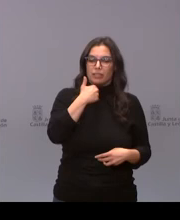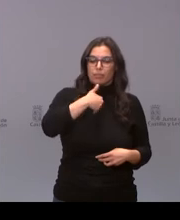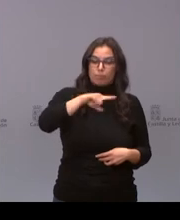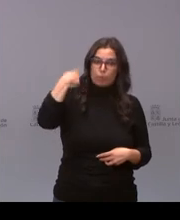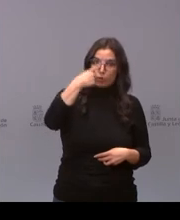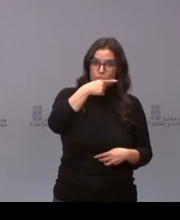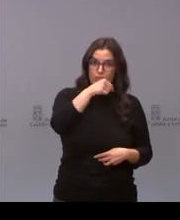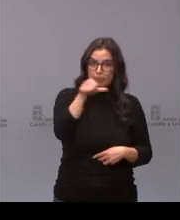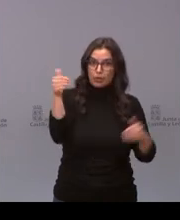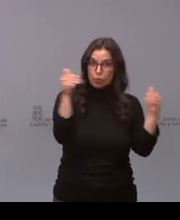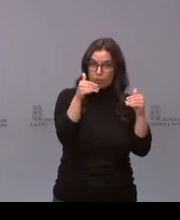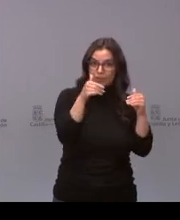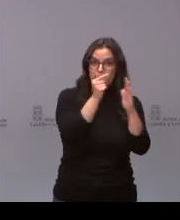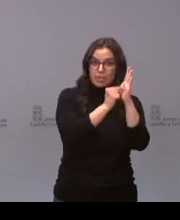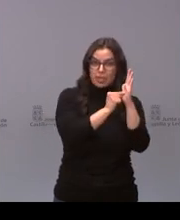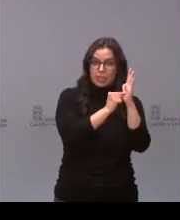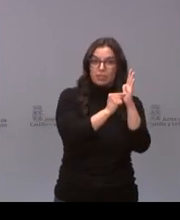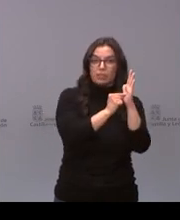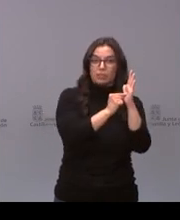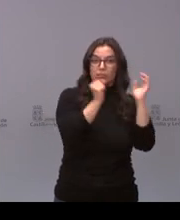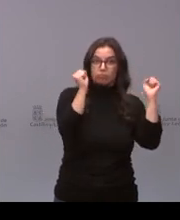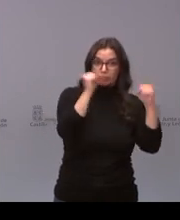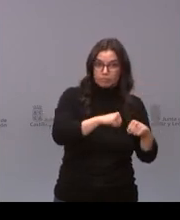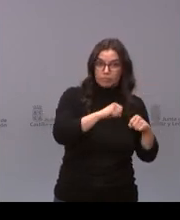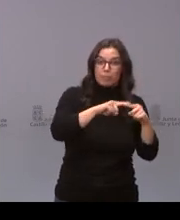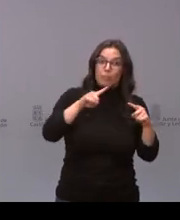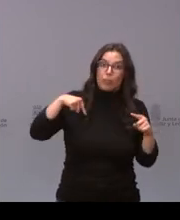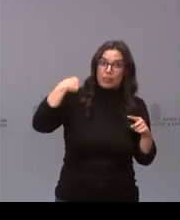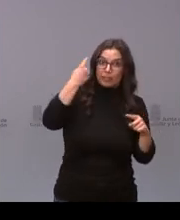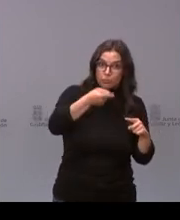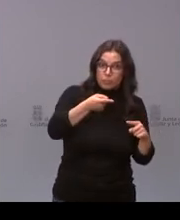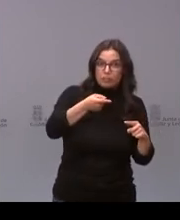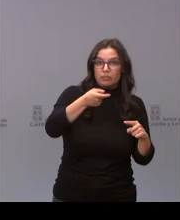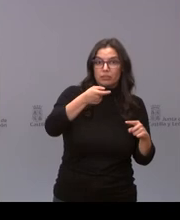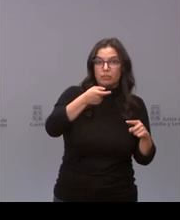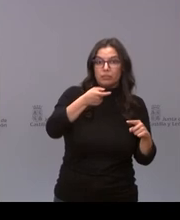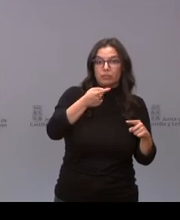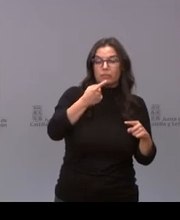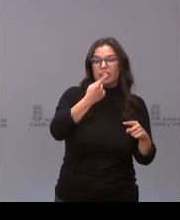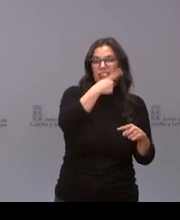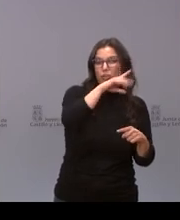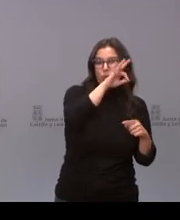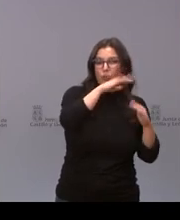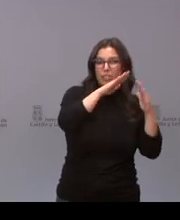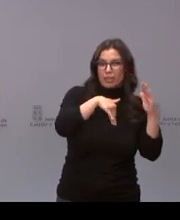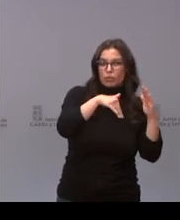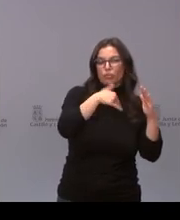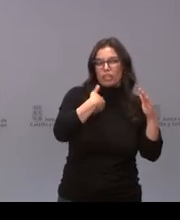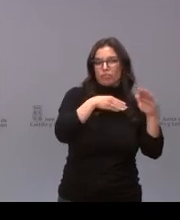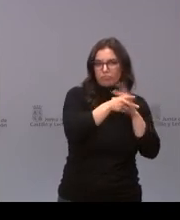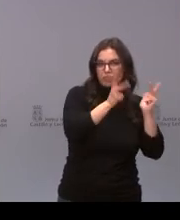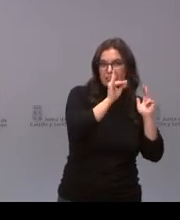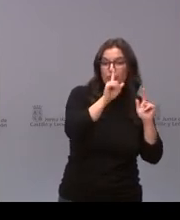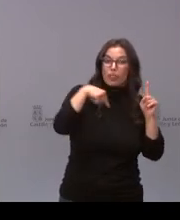jueves que viene, entiendo que hasta el lunes 24 no va a haber, más allá de estos pueblos que salgan de los 150 y el interior de los bares, hasta el